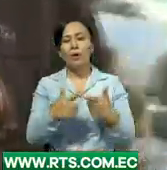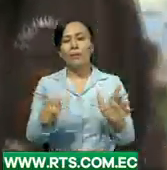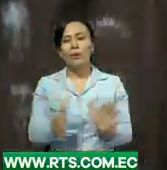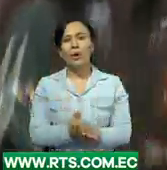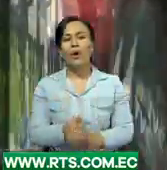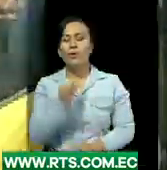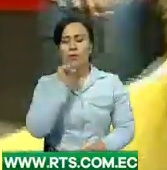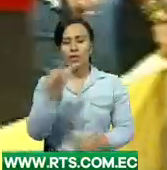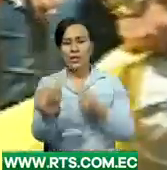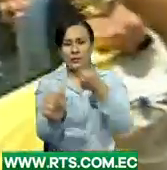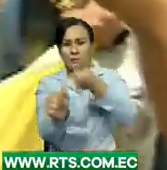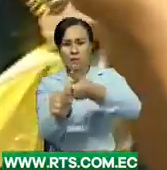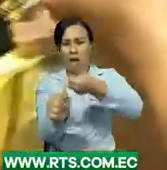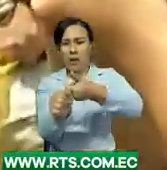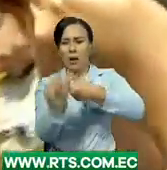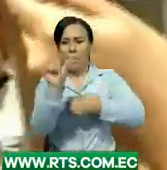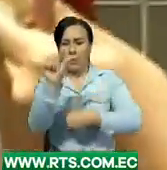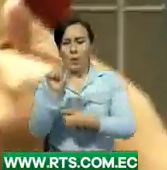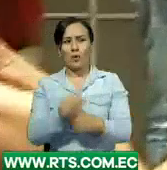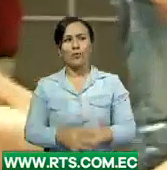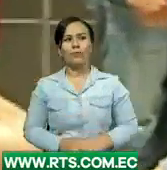mucho.